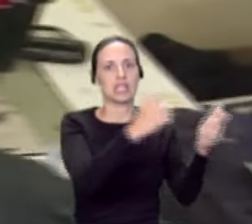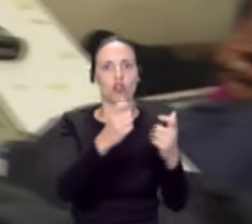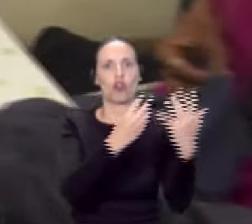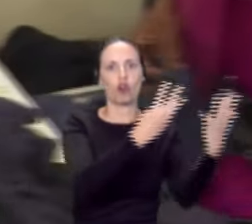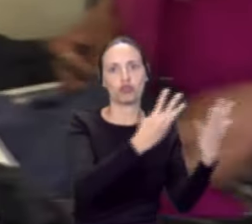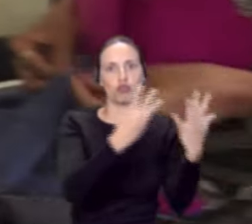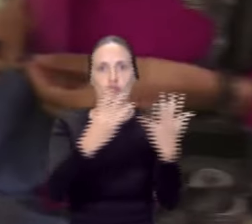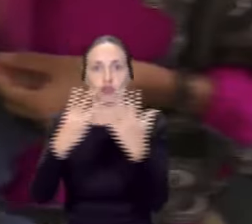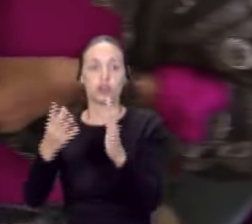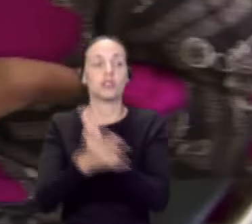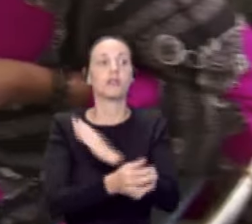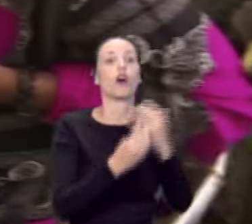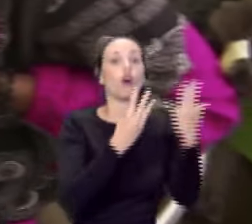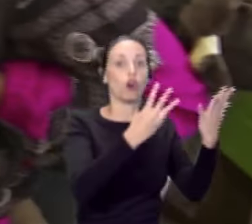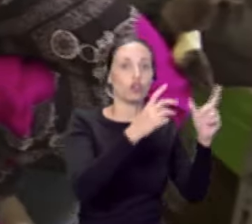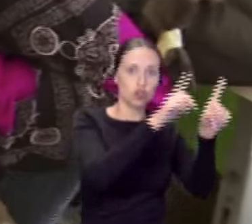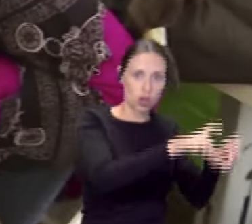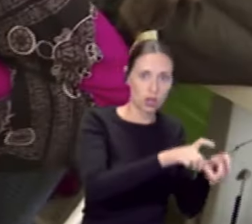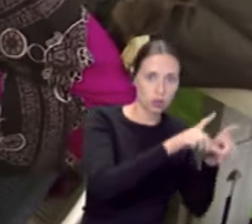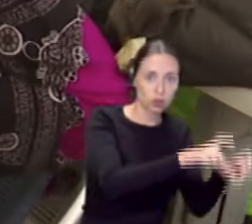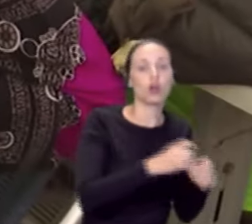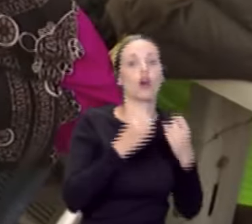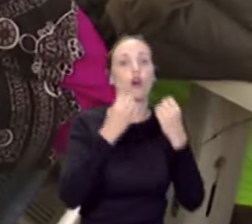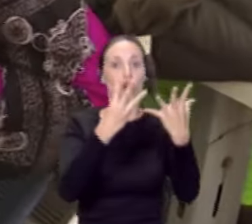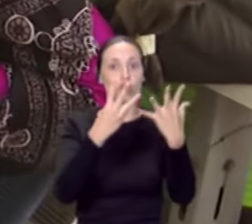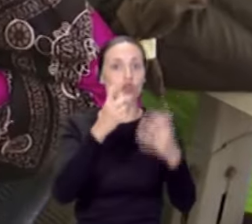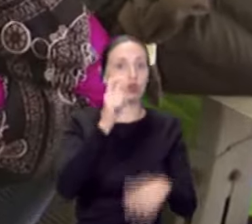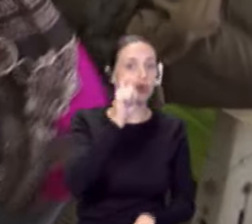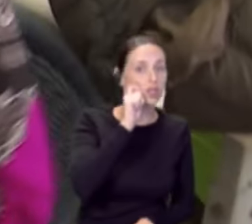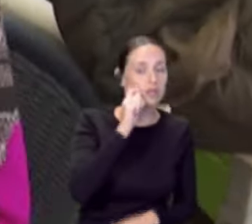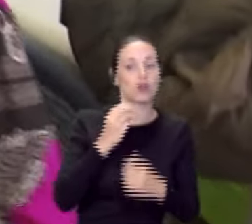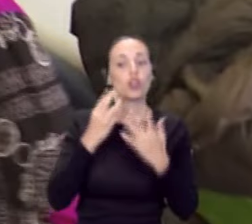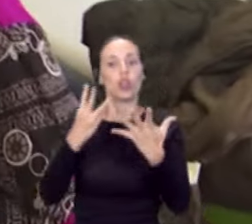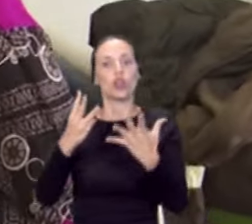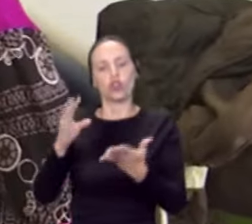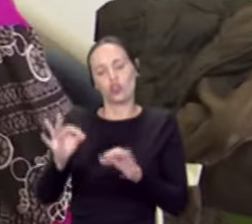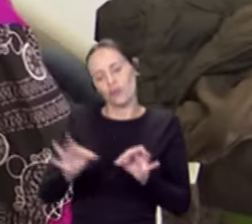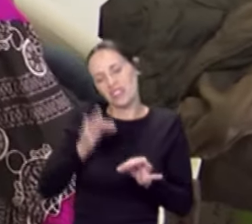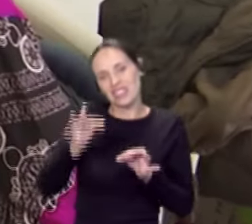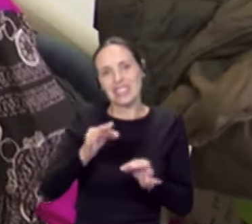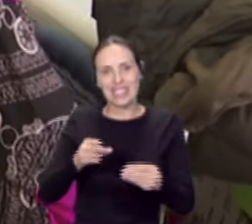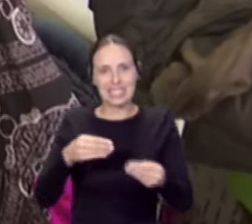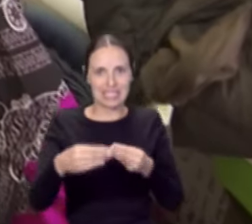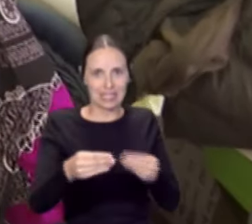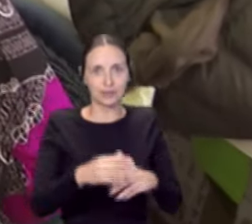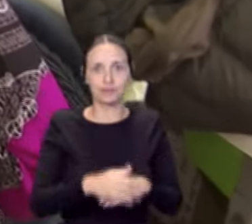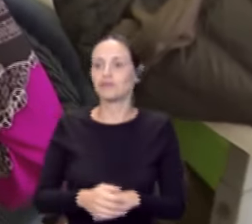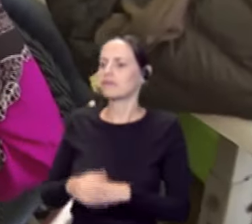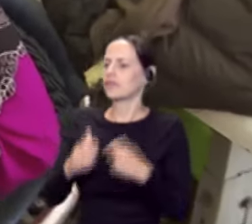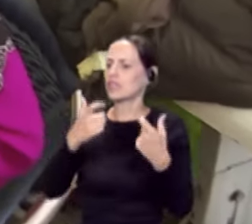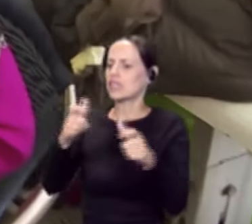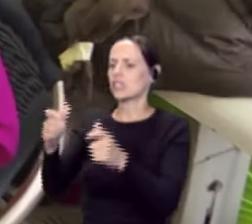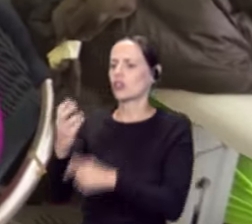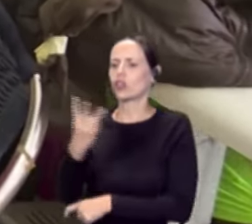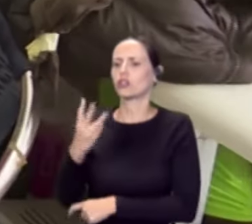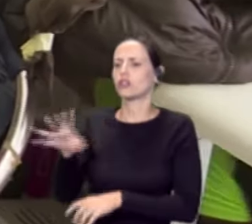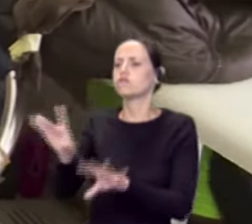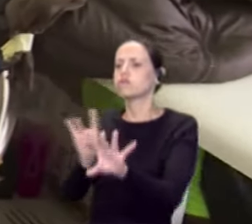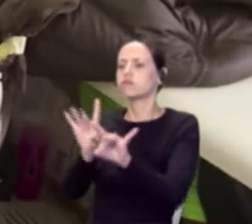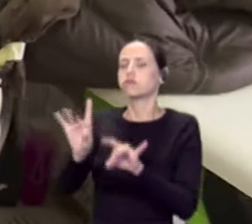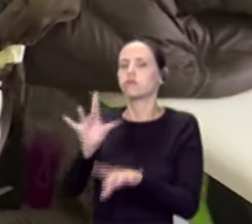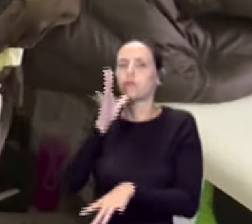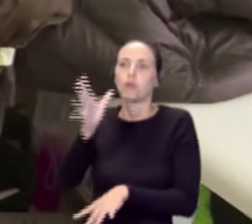de agricultura, 8 en el sector de turismo y 8 en el sector de textil. Esos sectores han sido escogidos, imagino, porque son